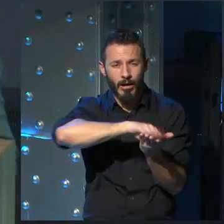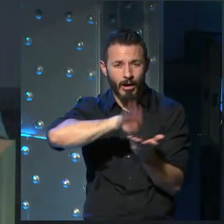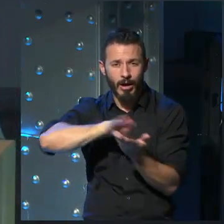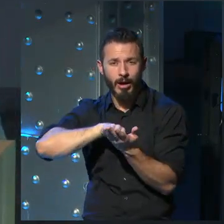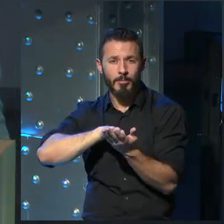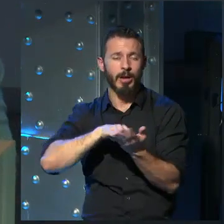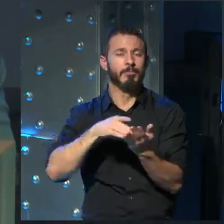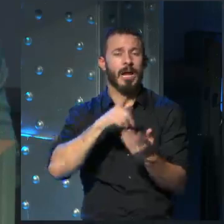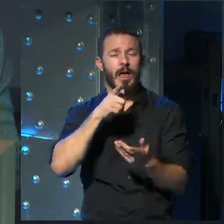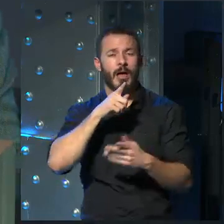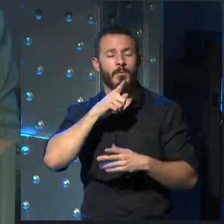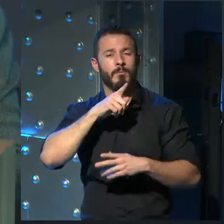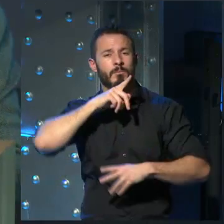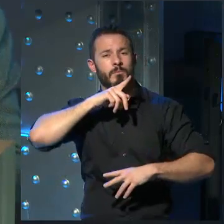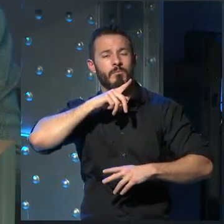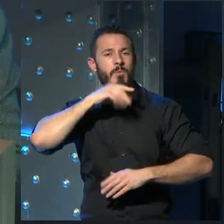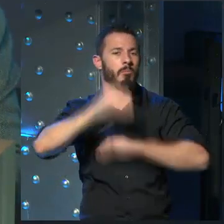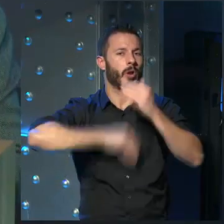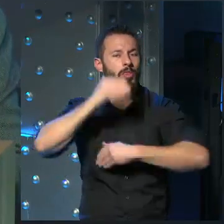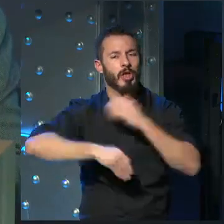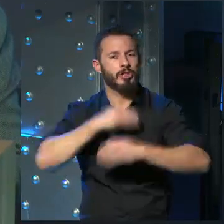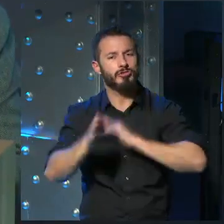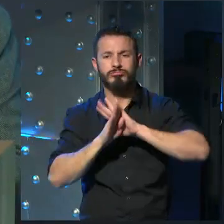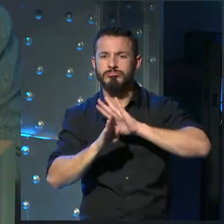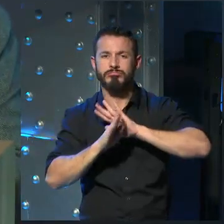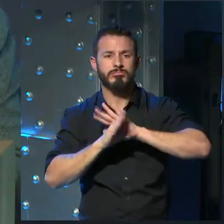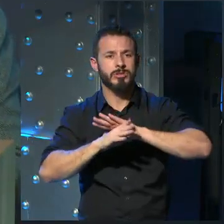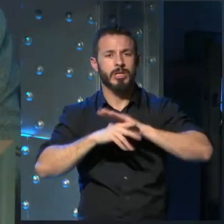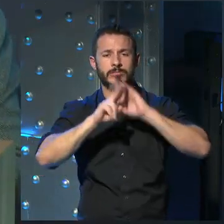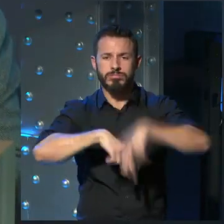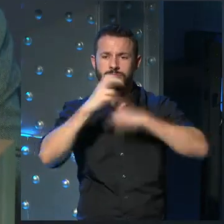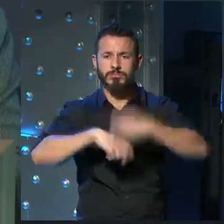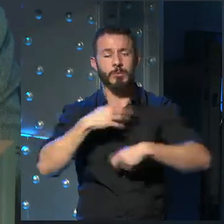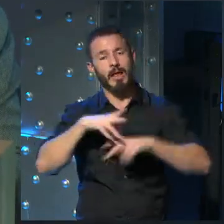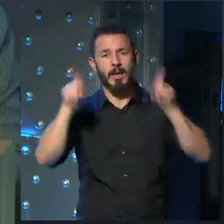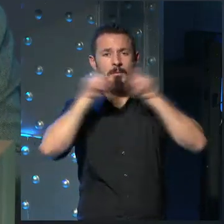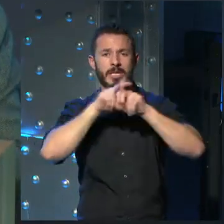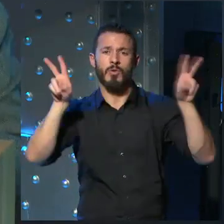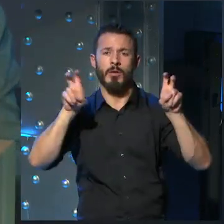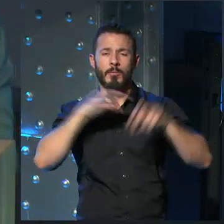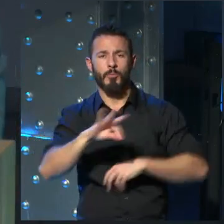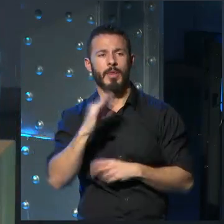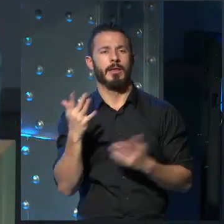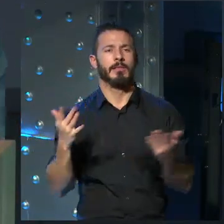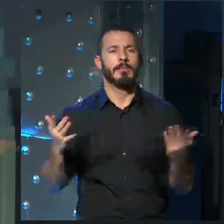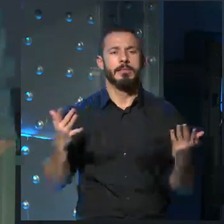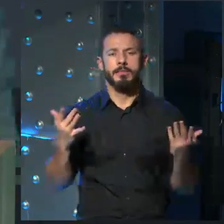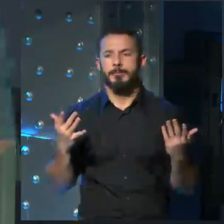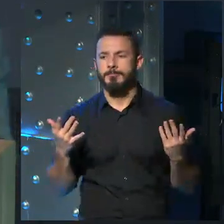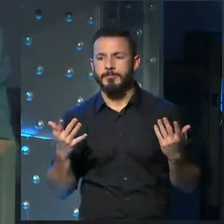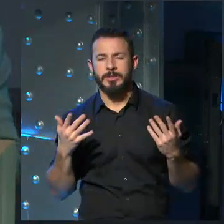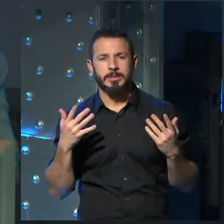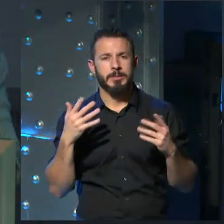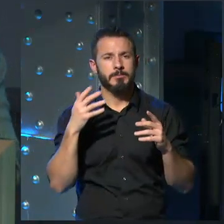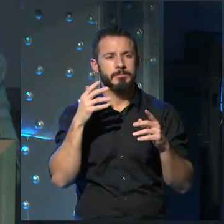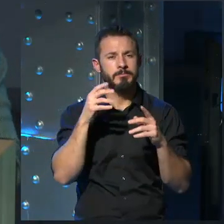de innovación en el que todas las tecnologías nuevas, las empresas nuevas, ganen esa visión o